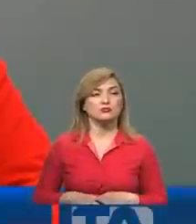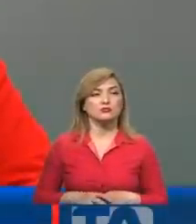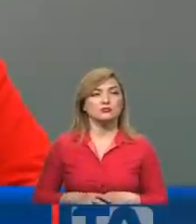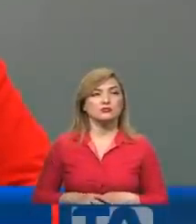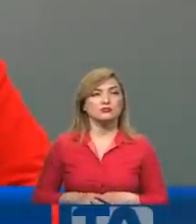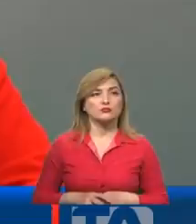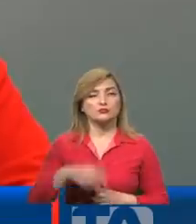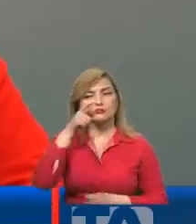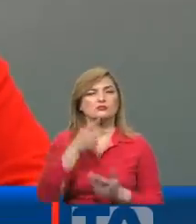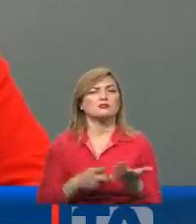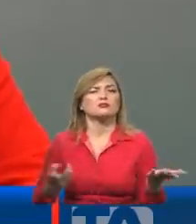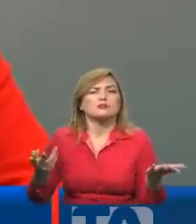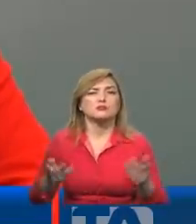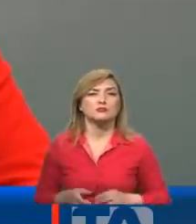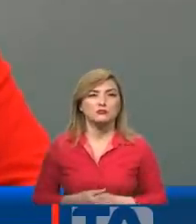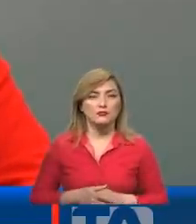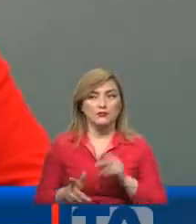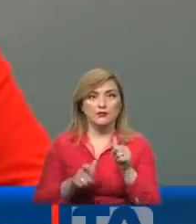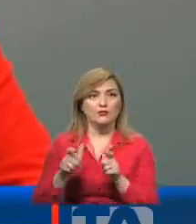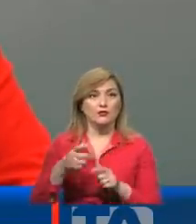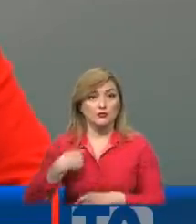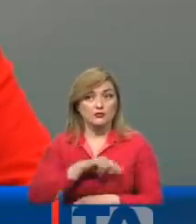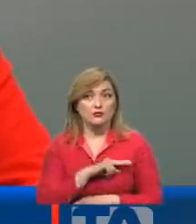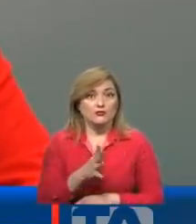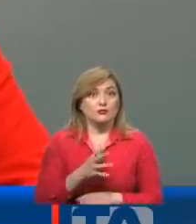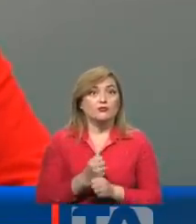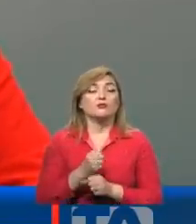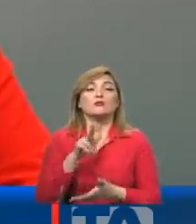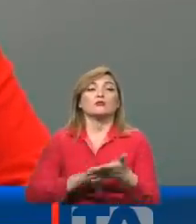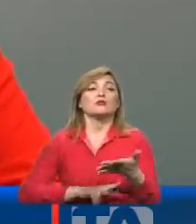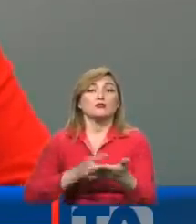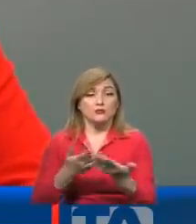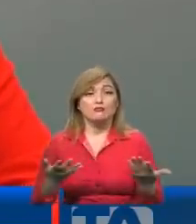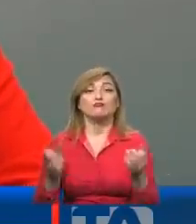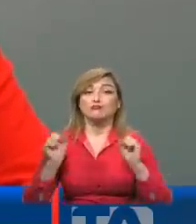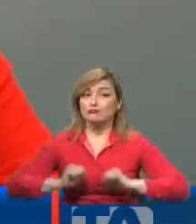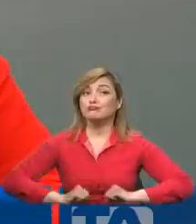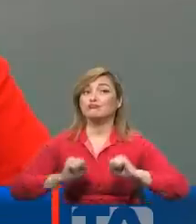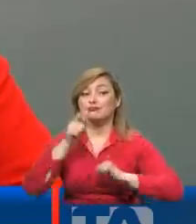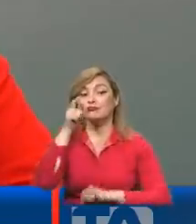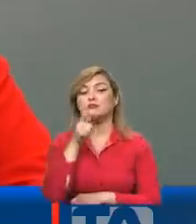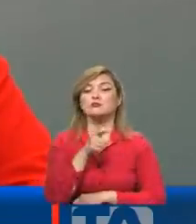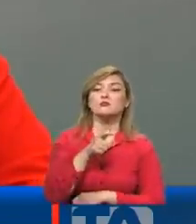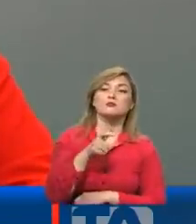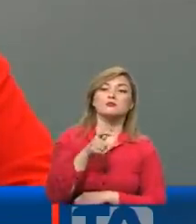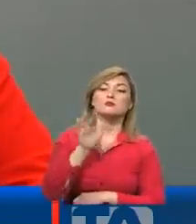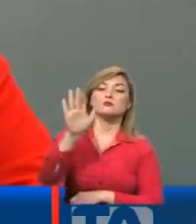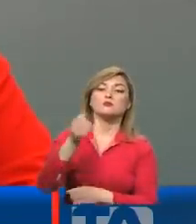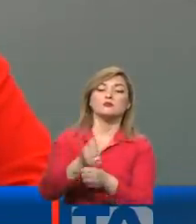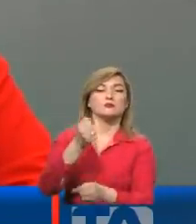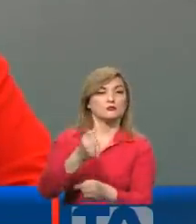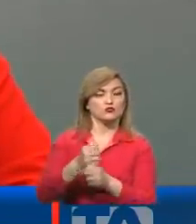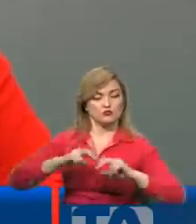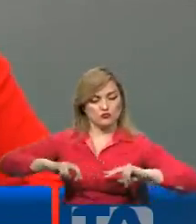con estas veedurías? Que nosotros los ciudadanos vamos a estar acreditados para poder fiscalizar y